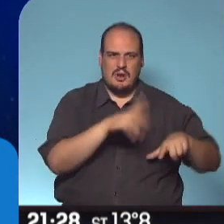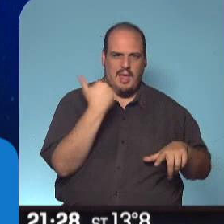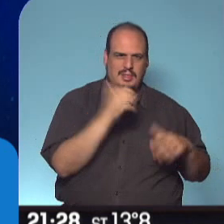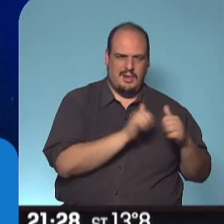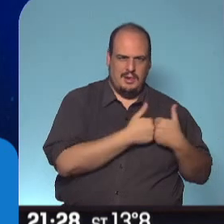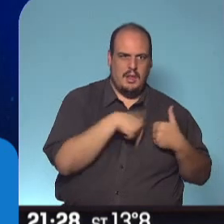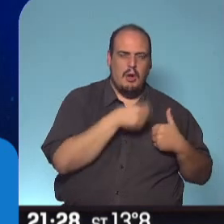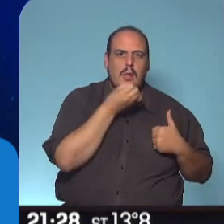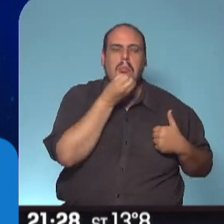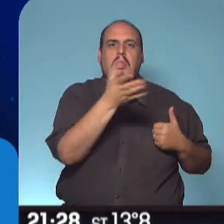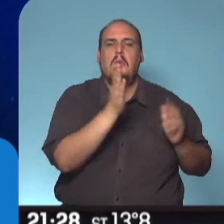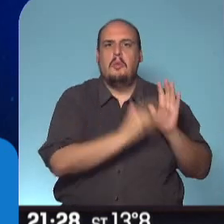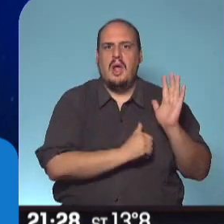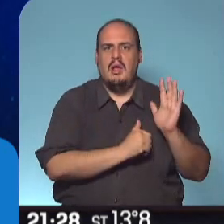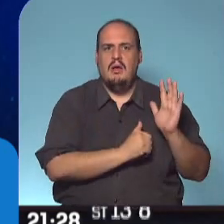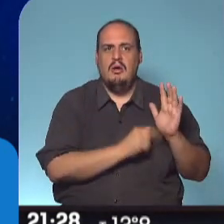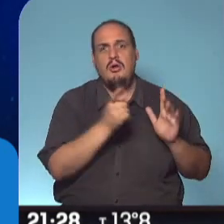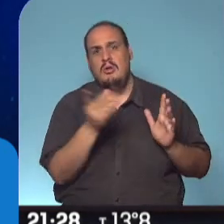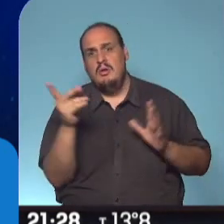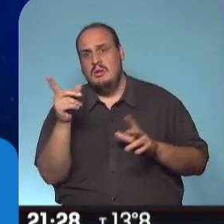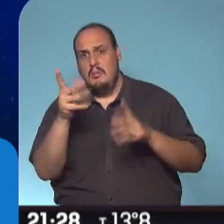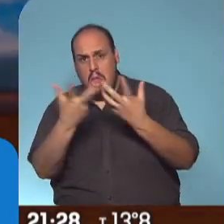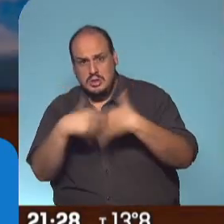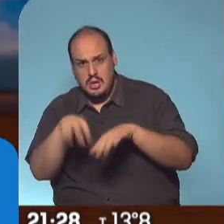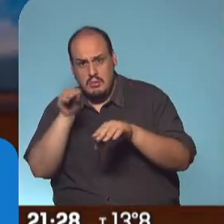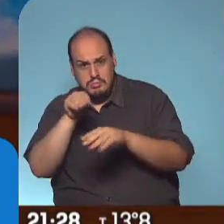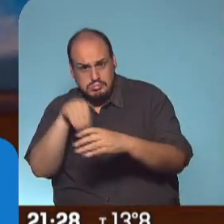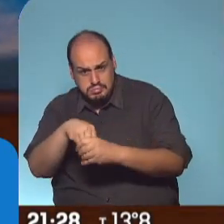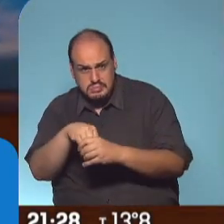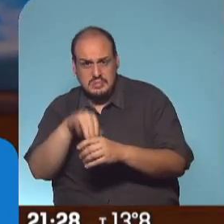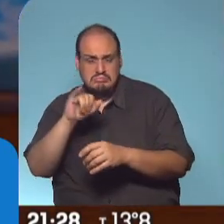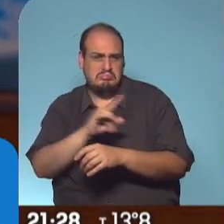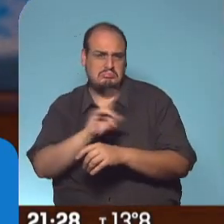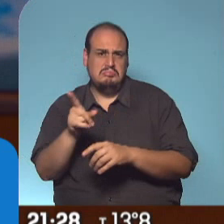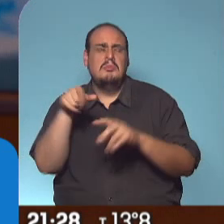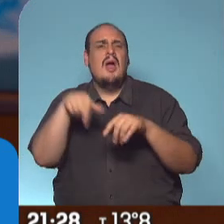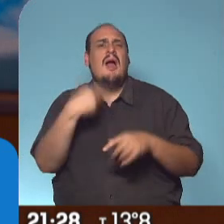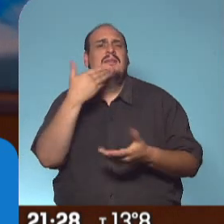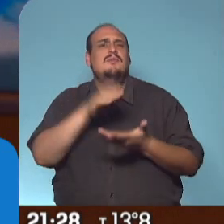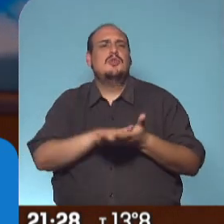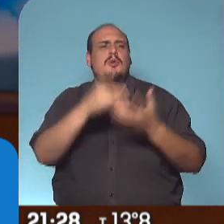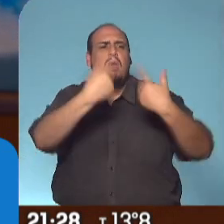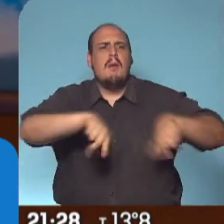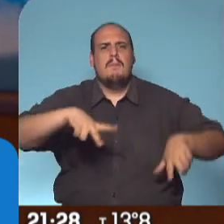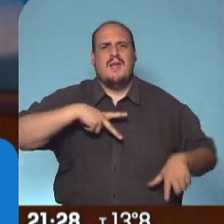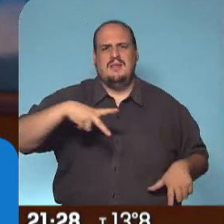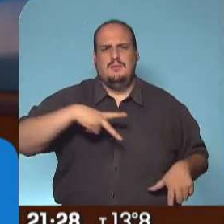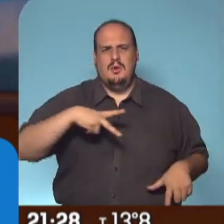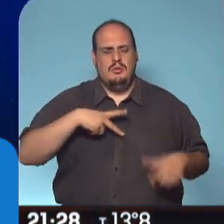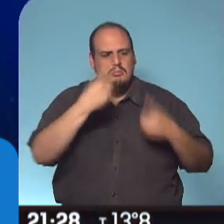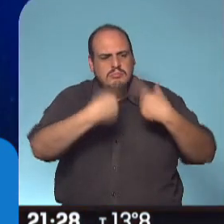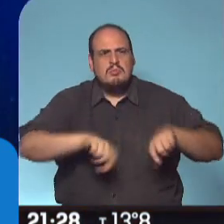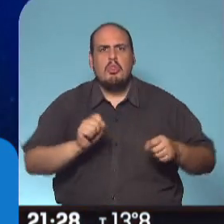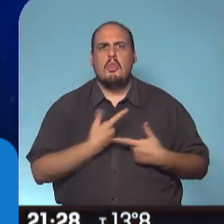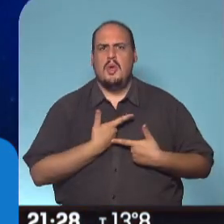quienes blanquearon, porque el enfoque con el que estamos trabajando tiene que ver con los patrimonios. Y entonces, cuando